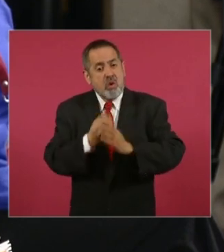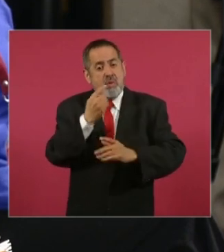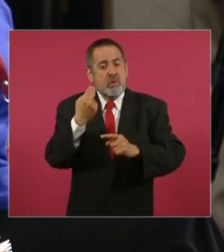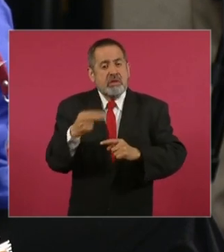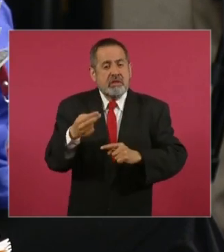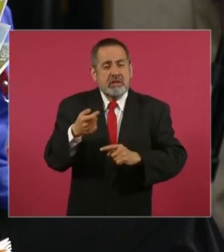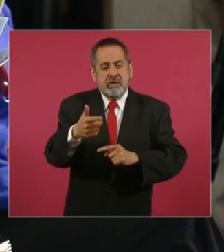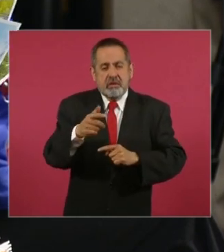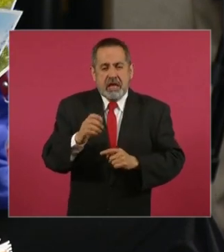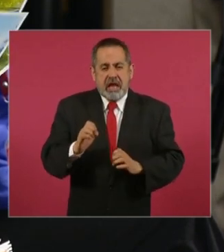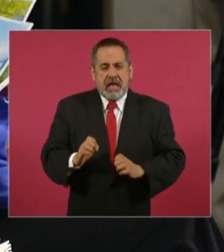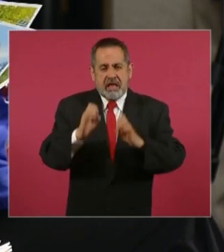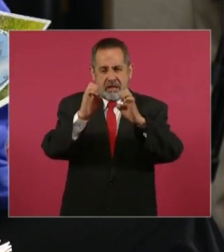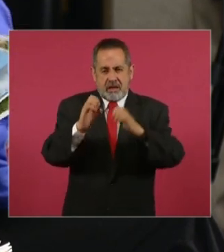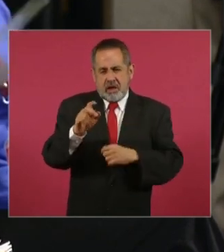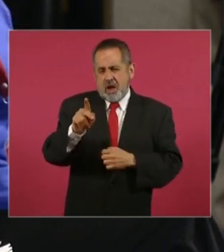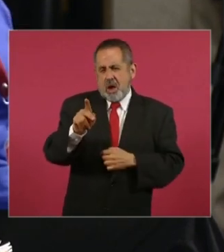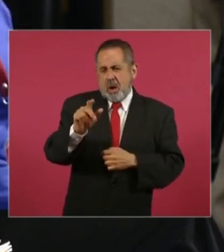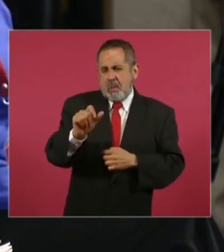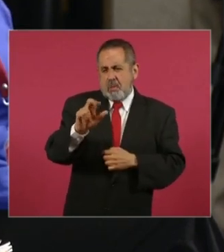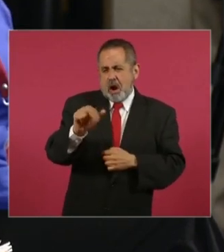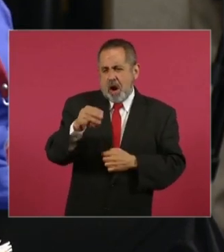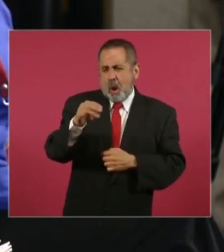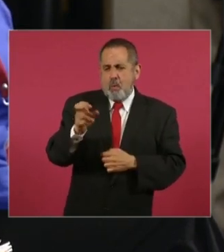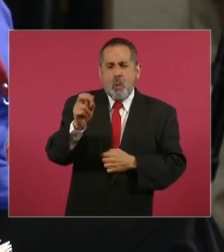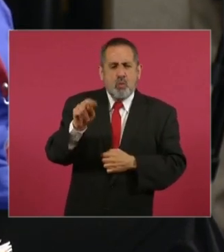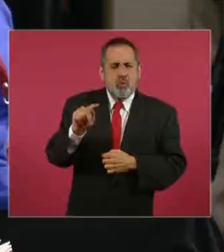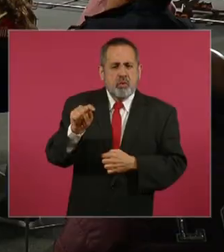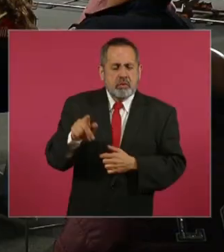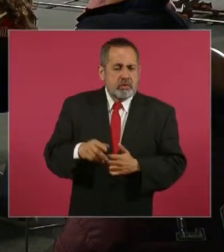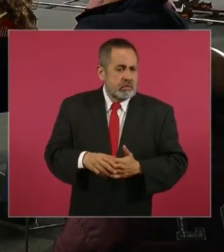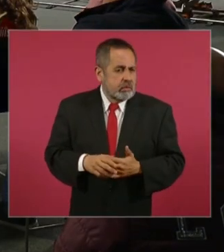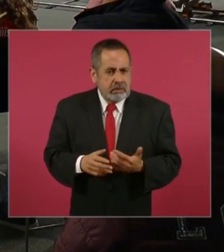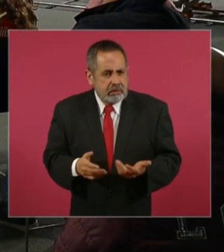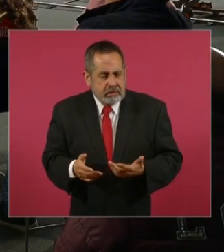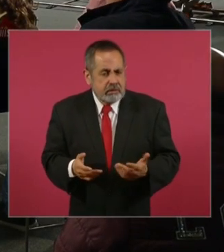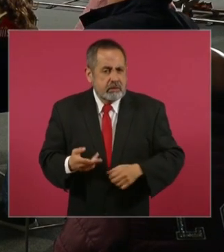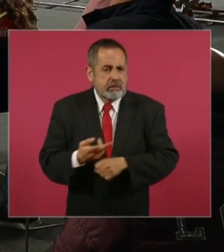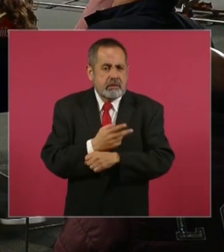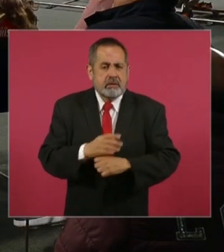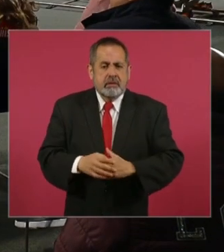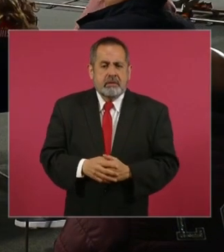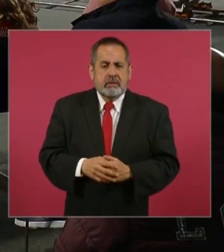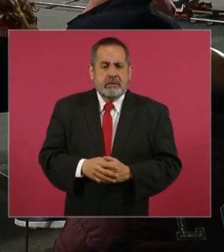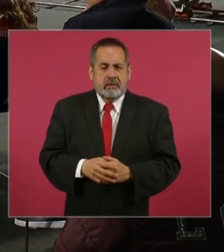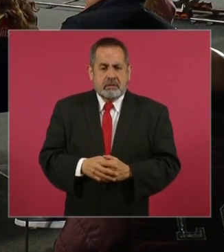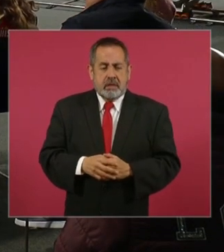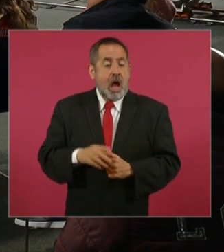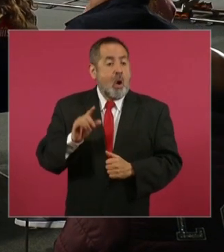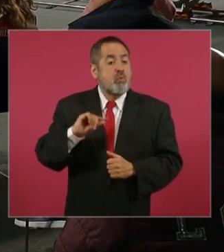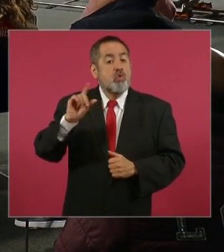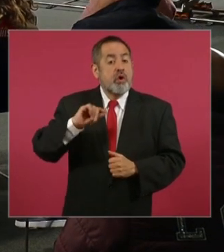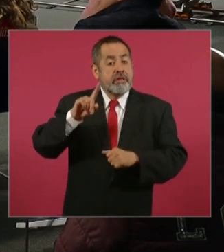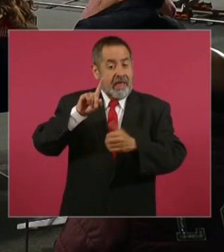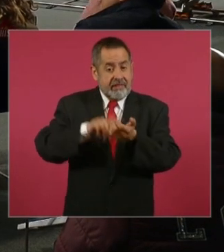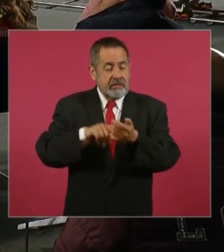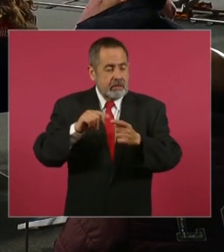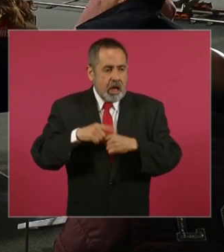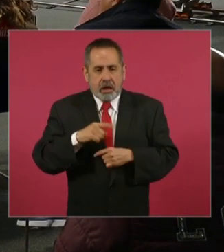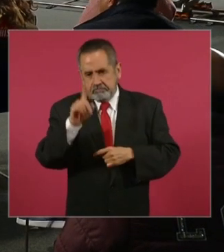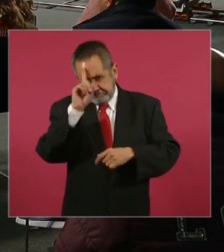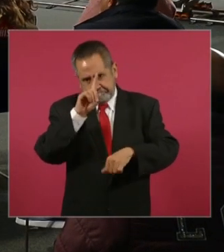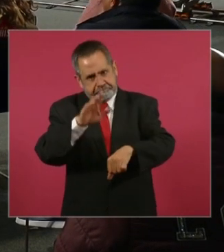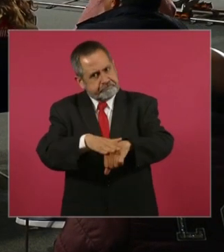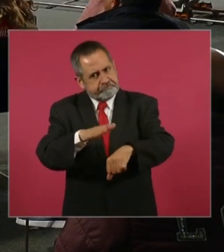llama Edificio Paramount. ¿Qué tuvieron que hacer? Las autoridades le recomendaron